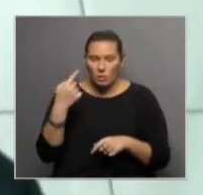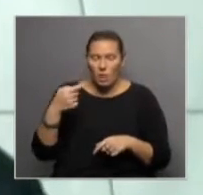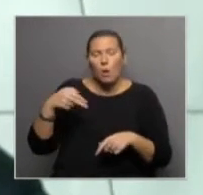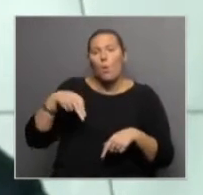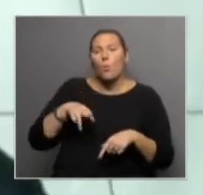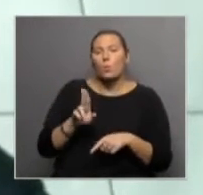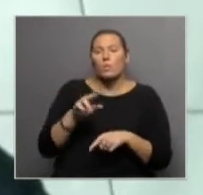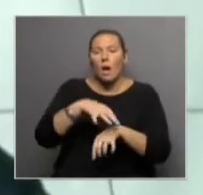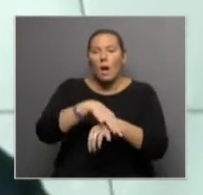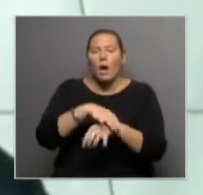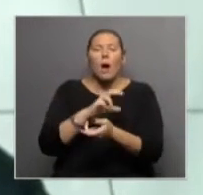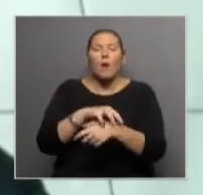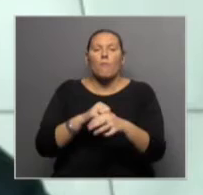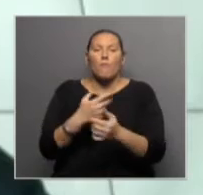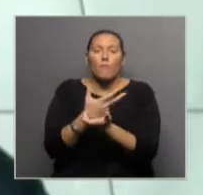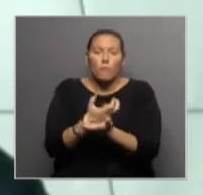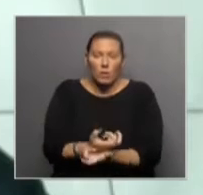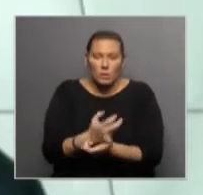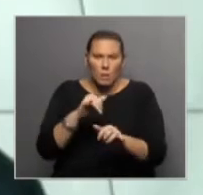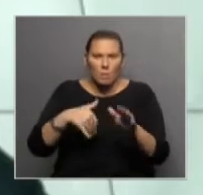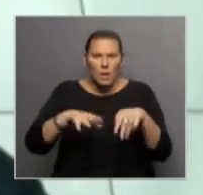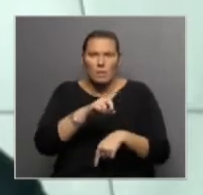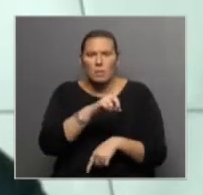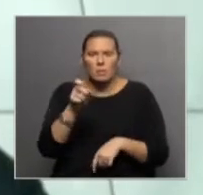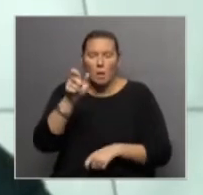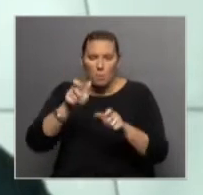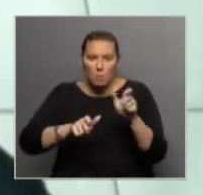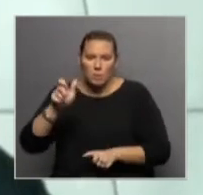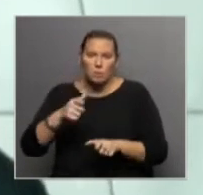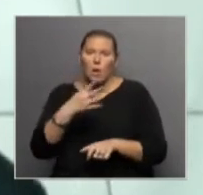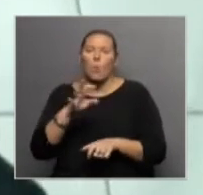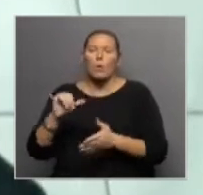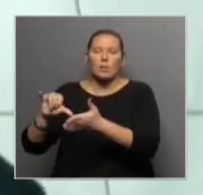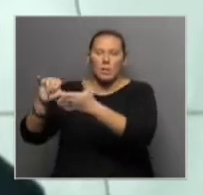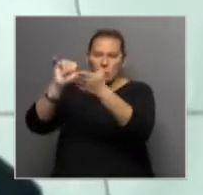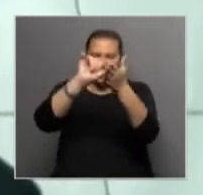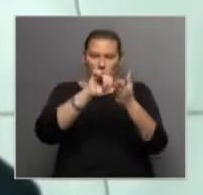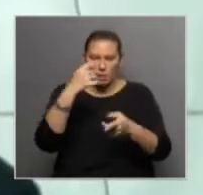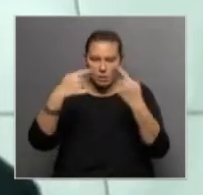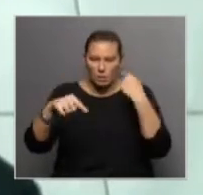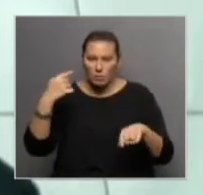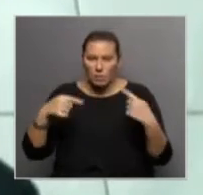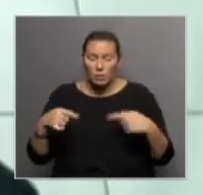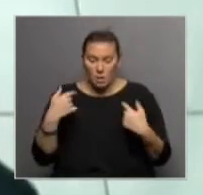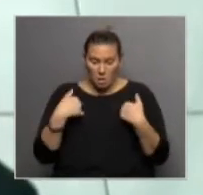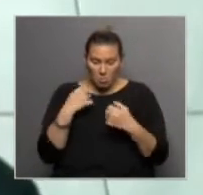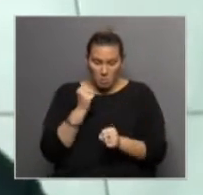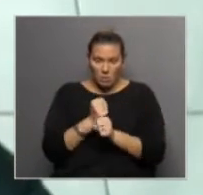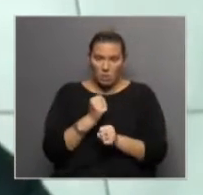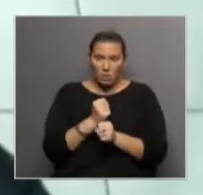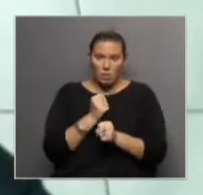tiene más de 100 personas en 40 países del mundo y mi tarea